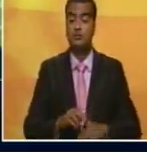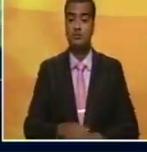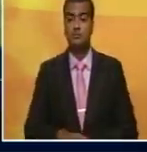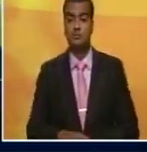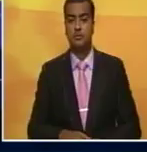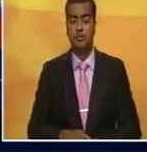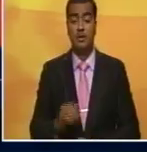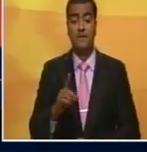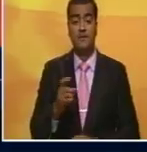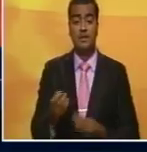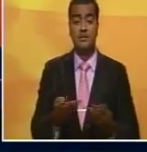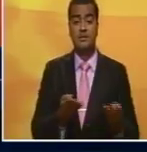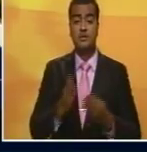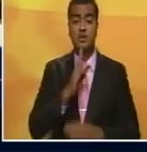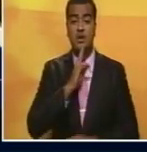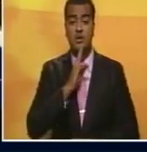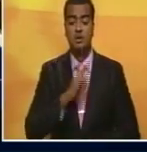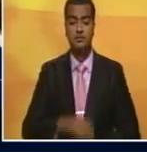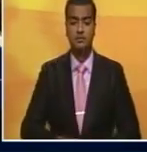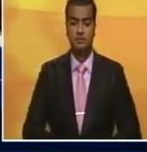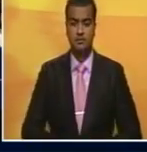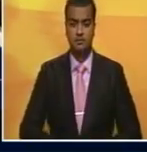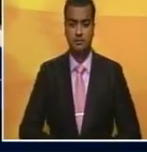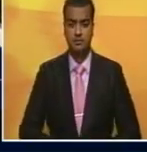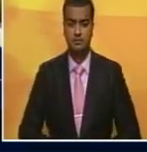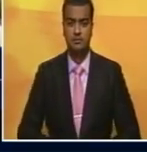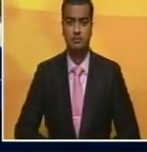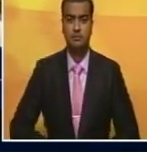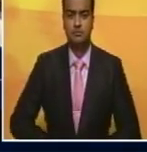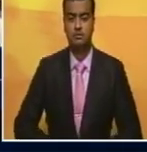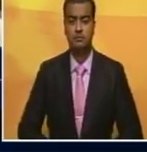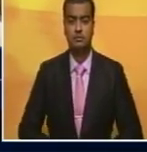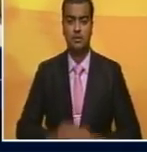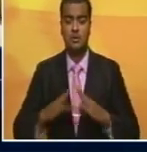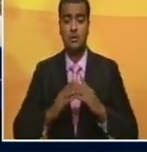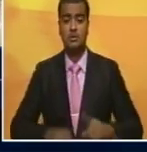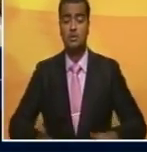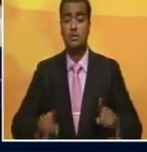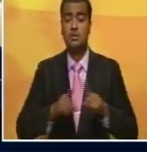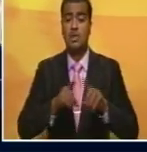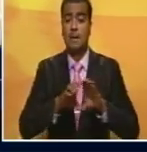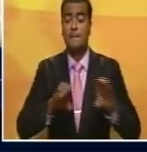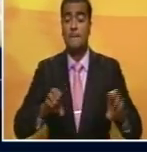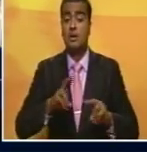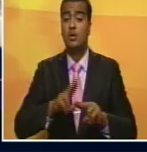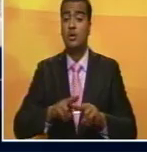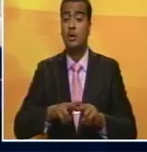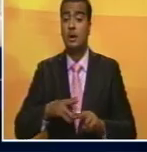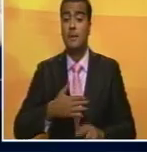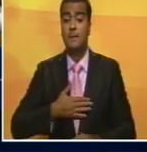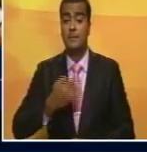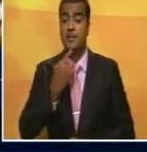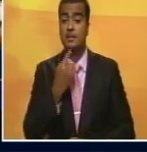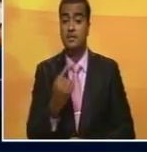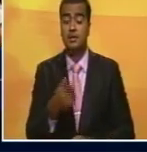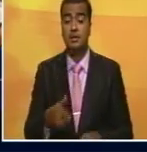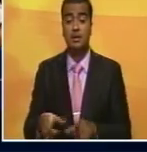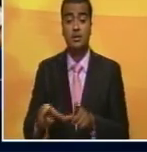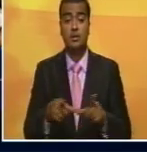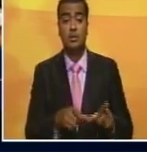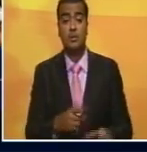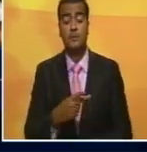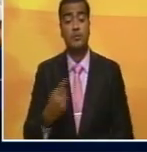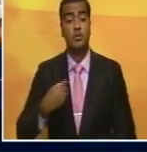con la falta del servicio de agua. En torno a lo de Palo Negro, que me decías pues que este sector